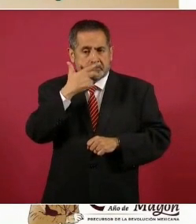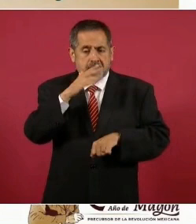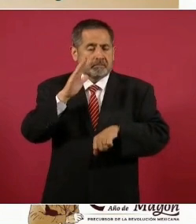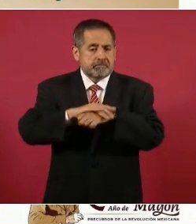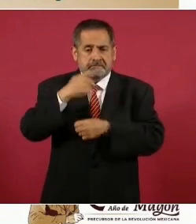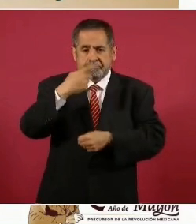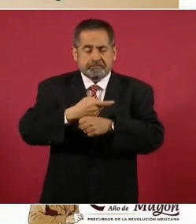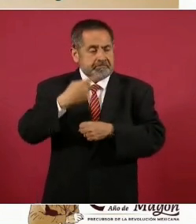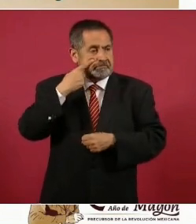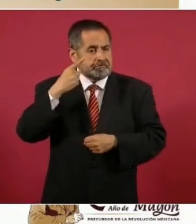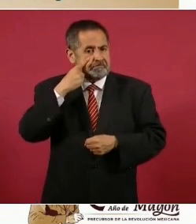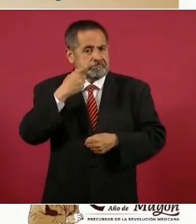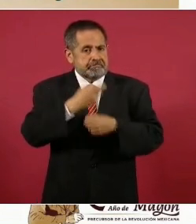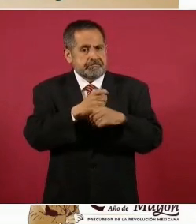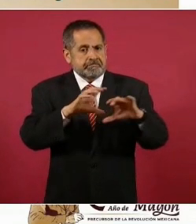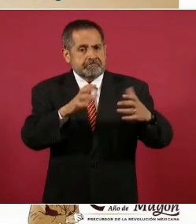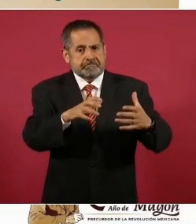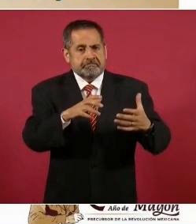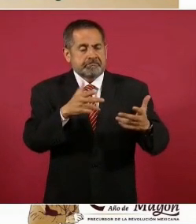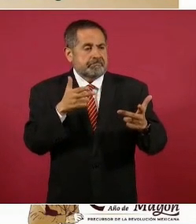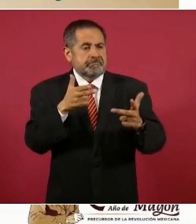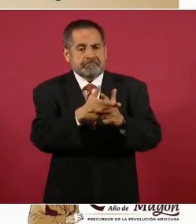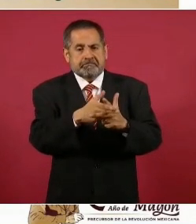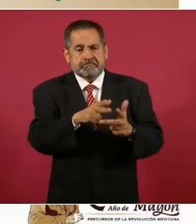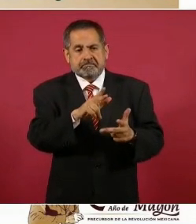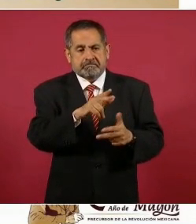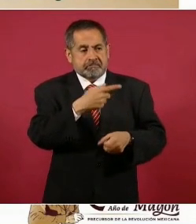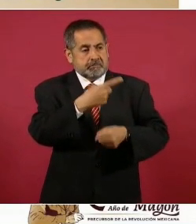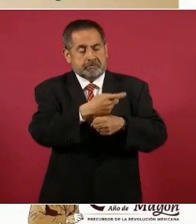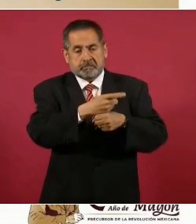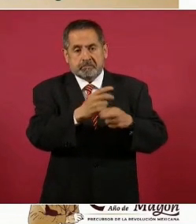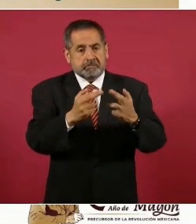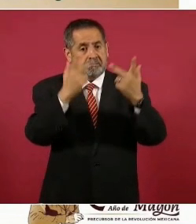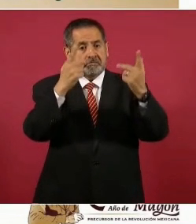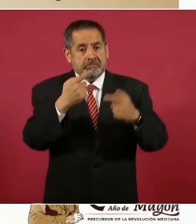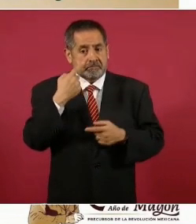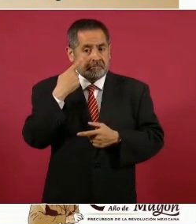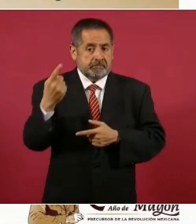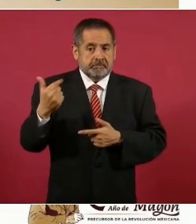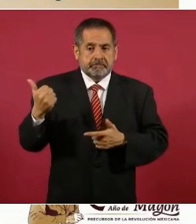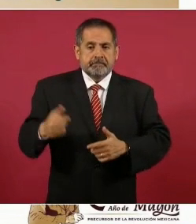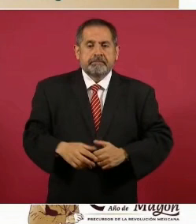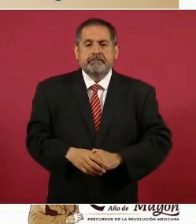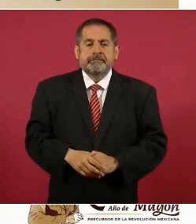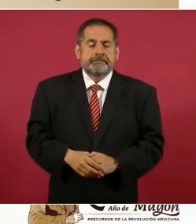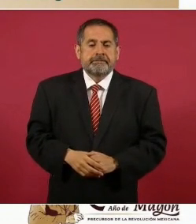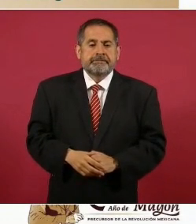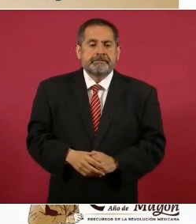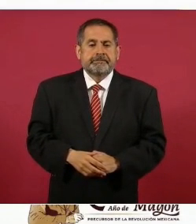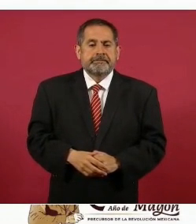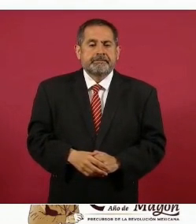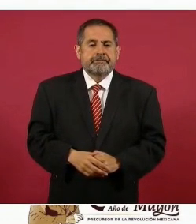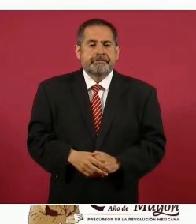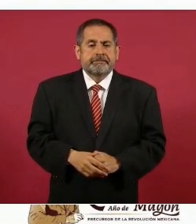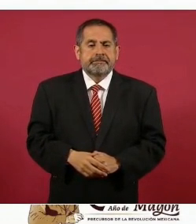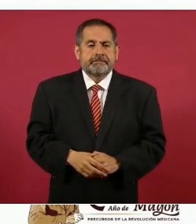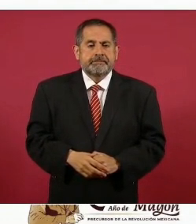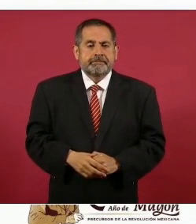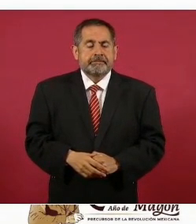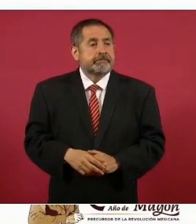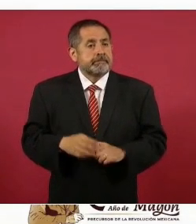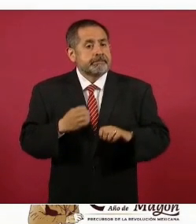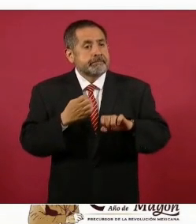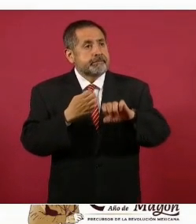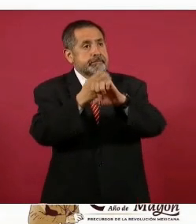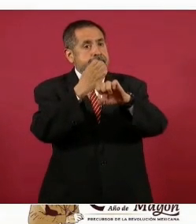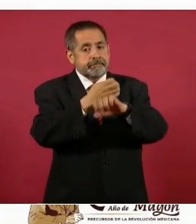quienes concentran esta cifra de homicidios adelante en cada una de las